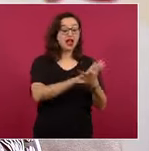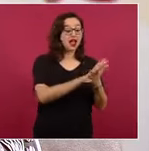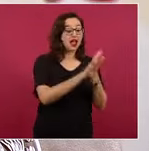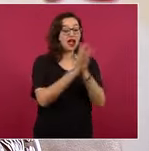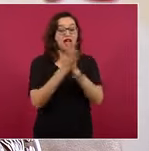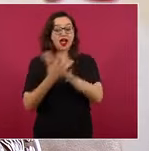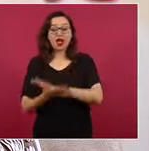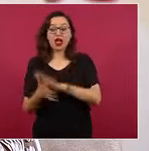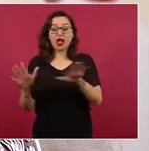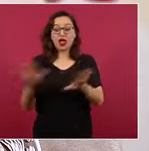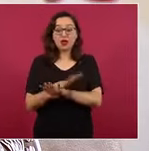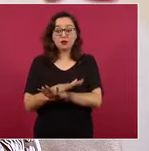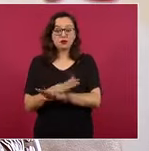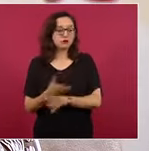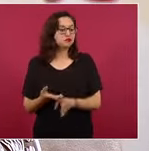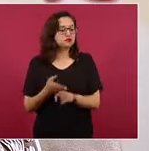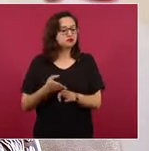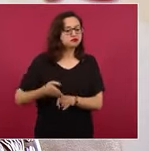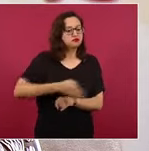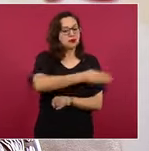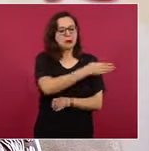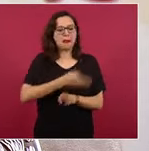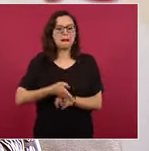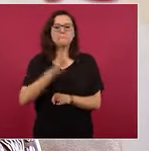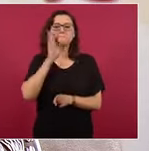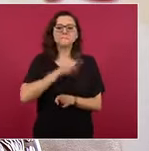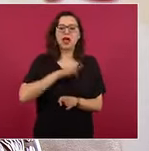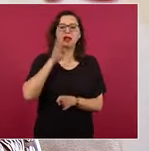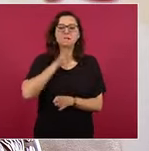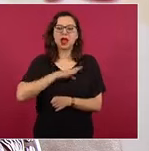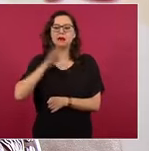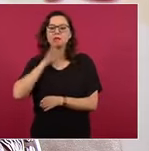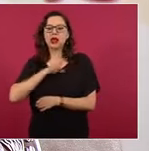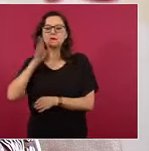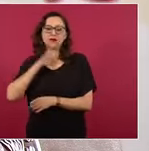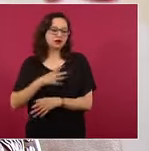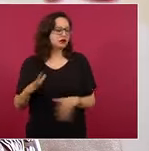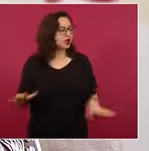que estaba mal. Y primero que todo, la salud mental